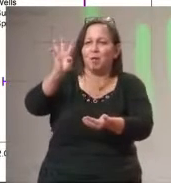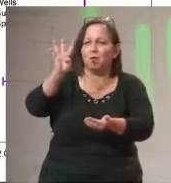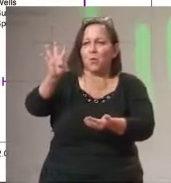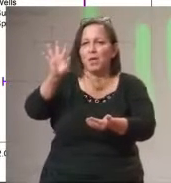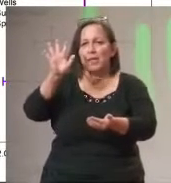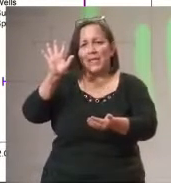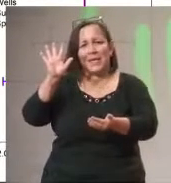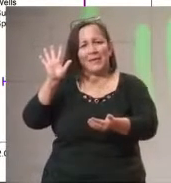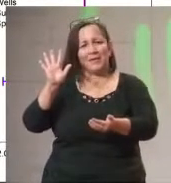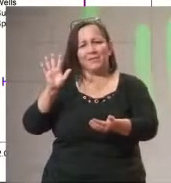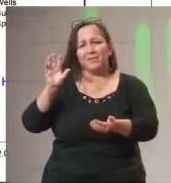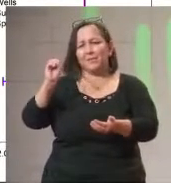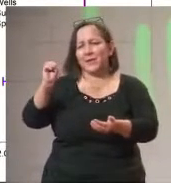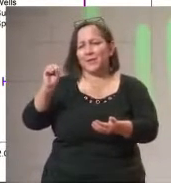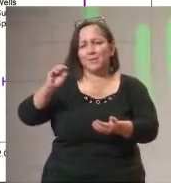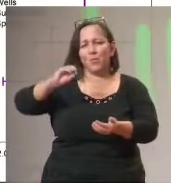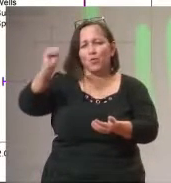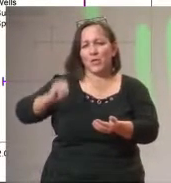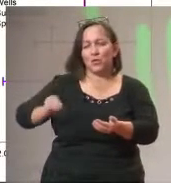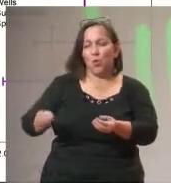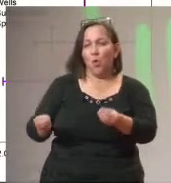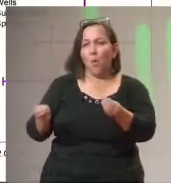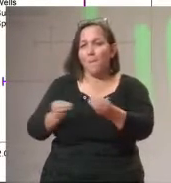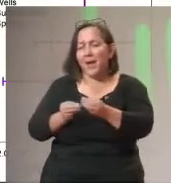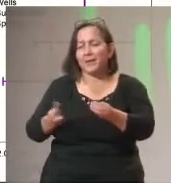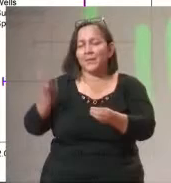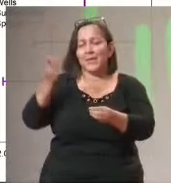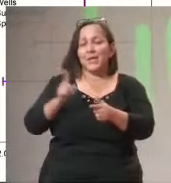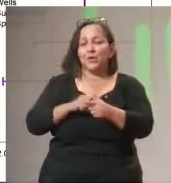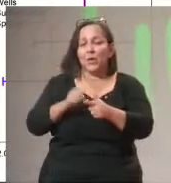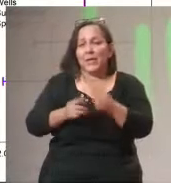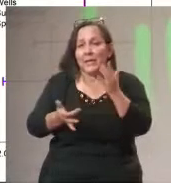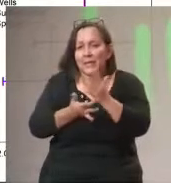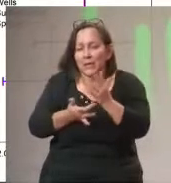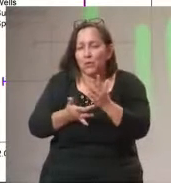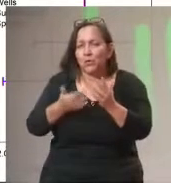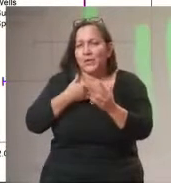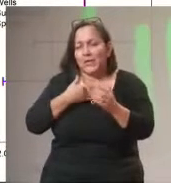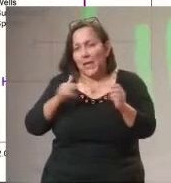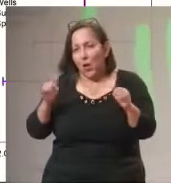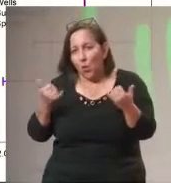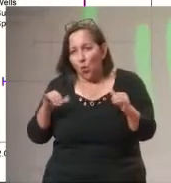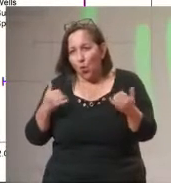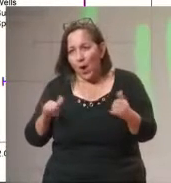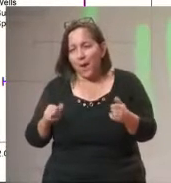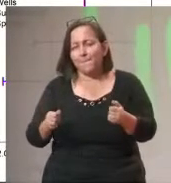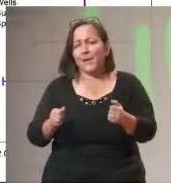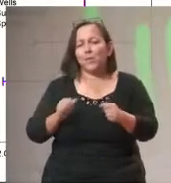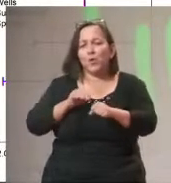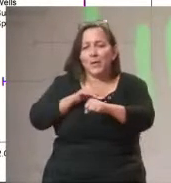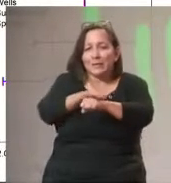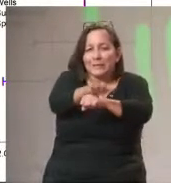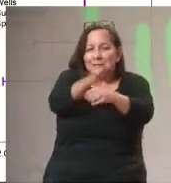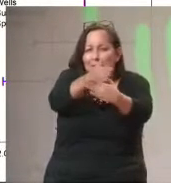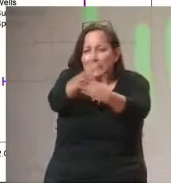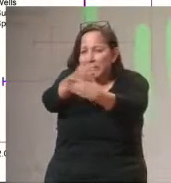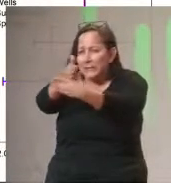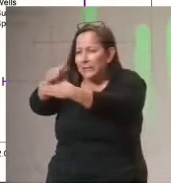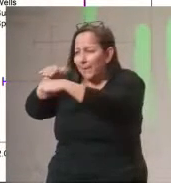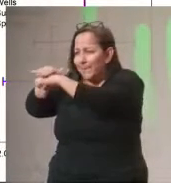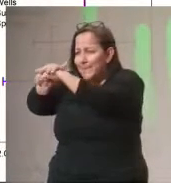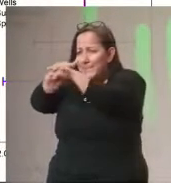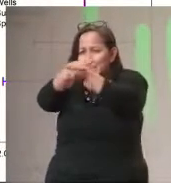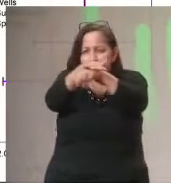%. Entonces, el operador tiene que jugar con la cantidad de agua que tiene para comenzar a distribuirla y eso lo